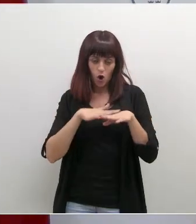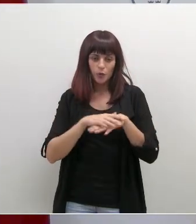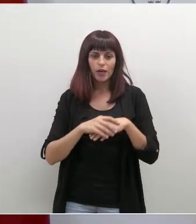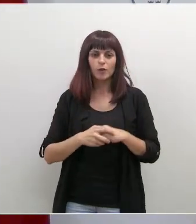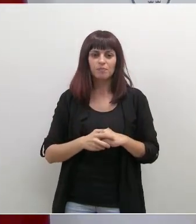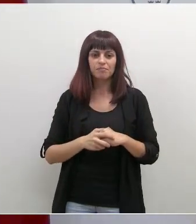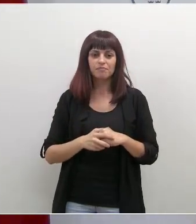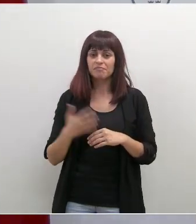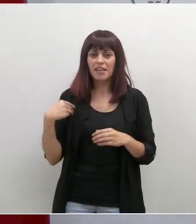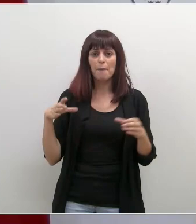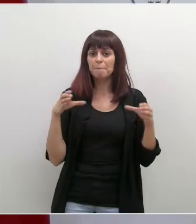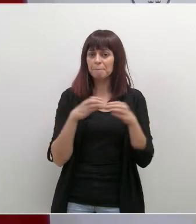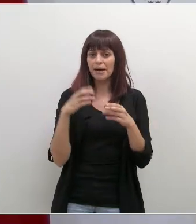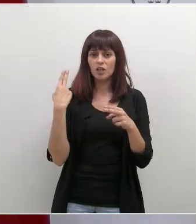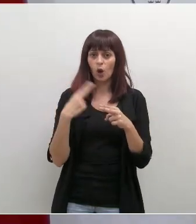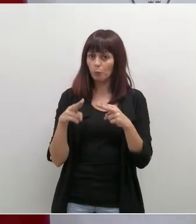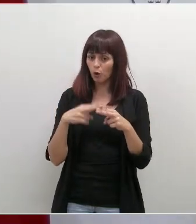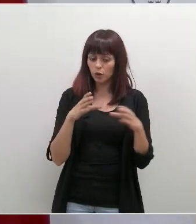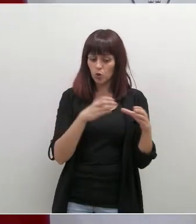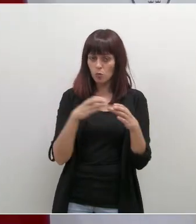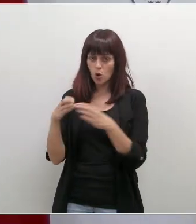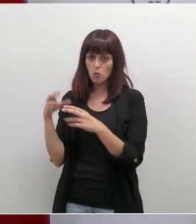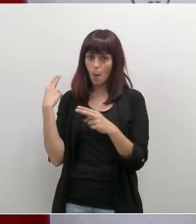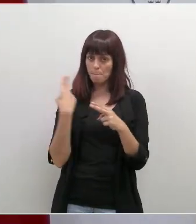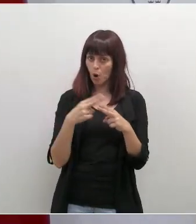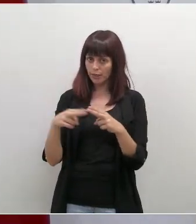los partidos políticos hicieron su